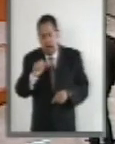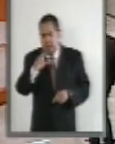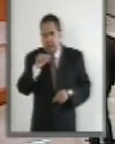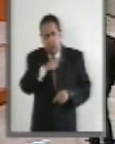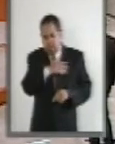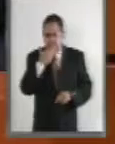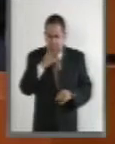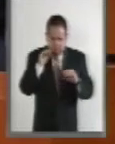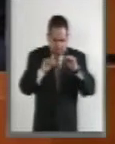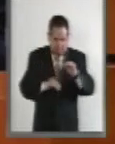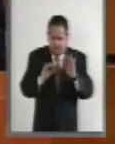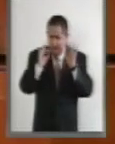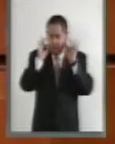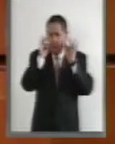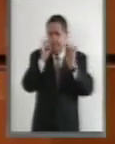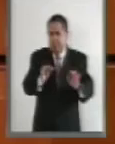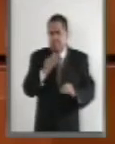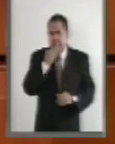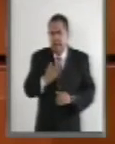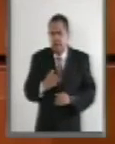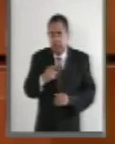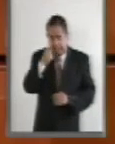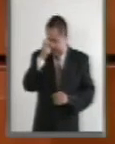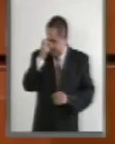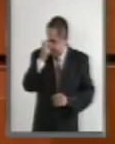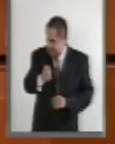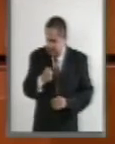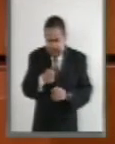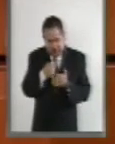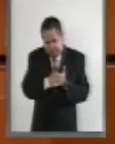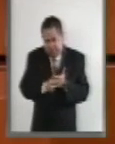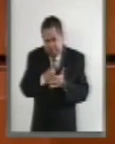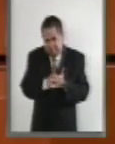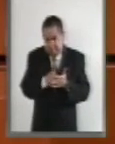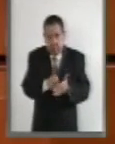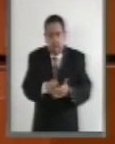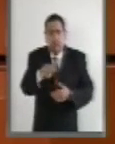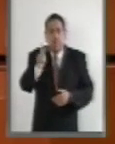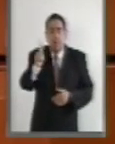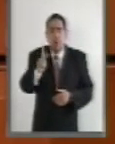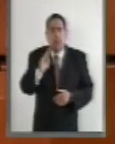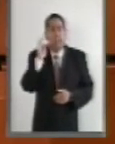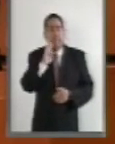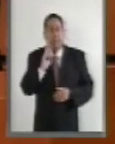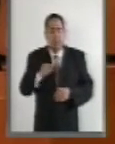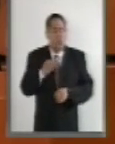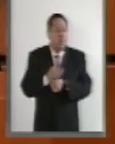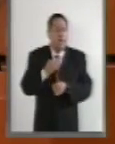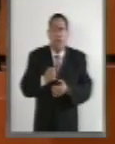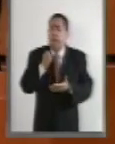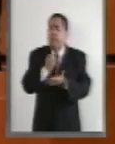ha puesto sobre la mesa y ha sido insistente sobre él. Pero si después de esto